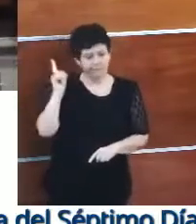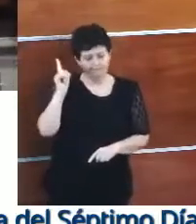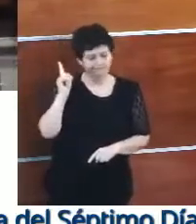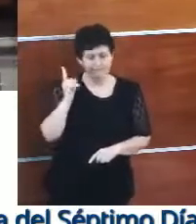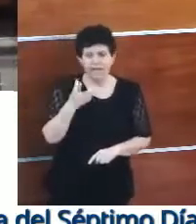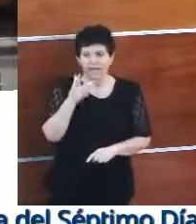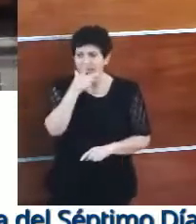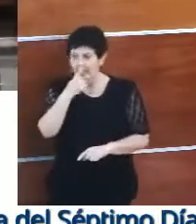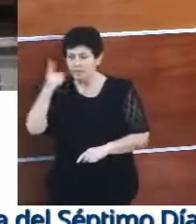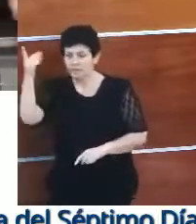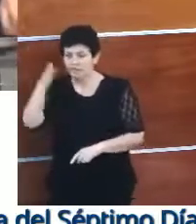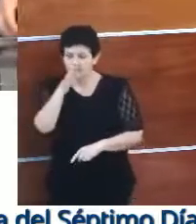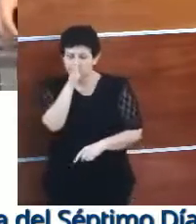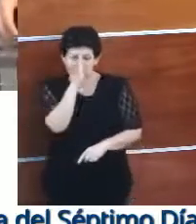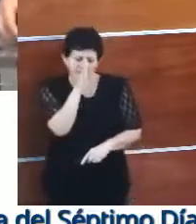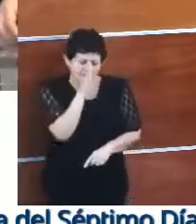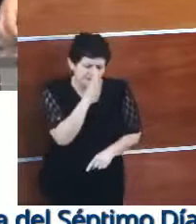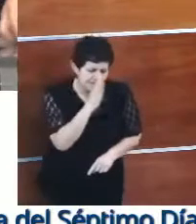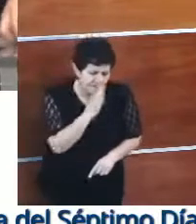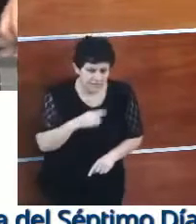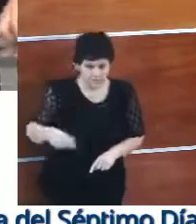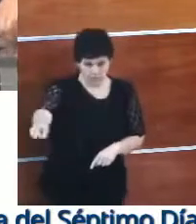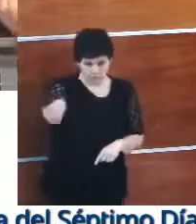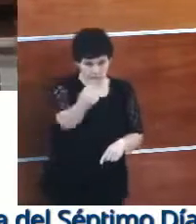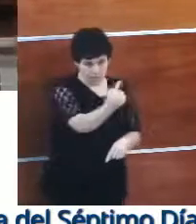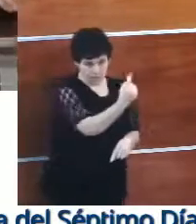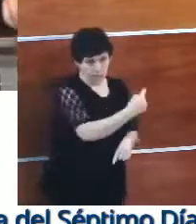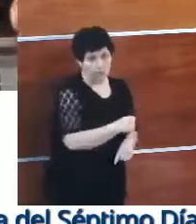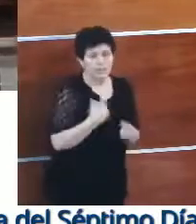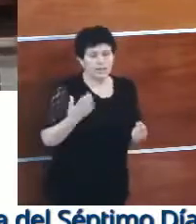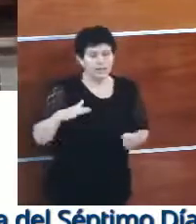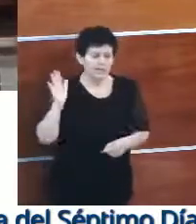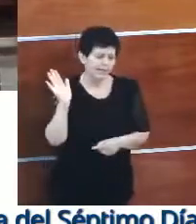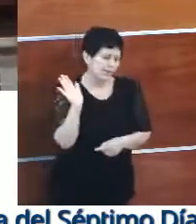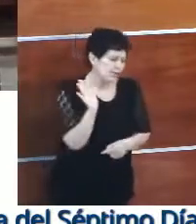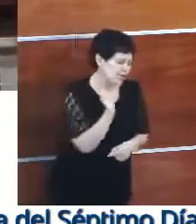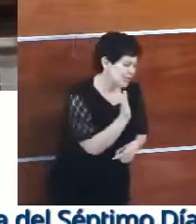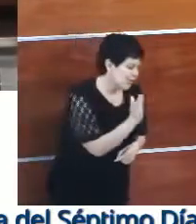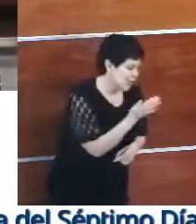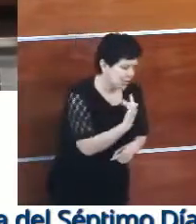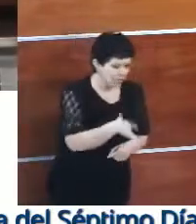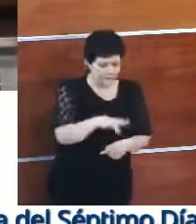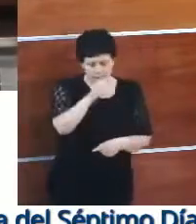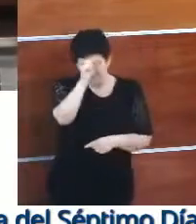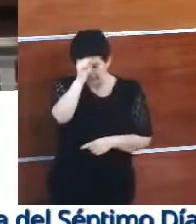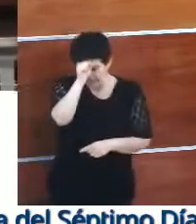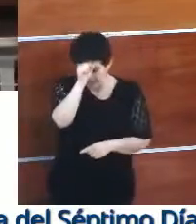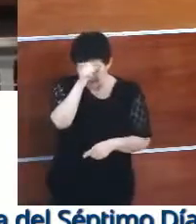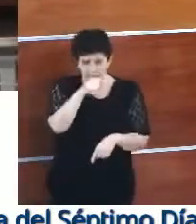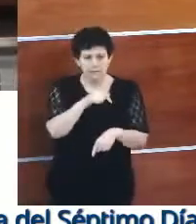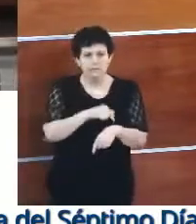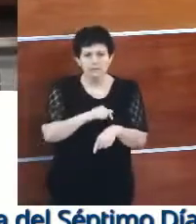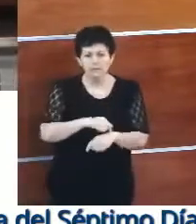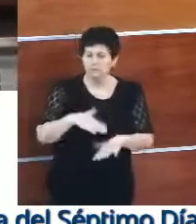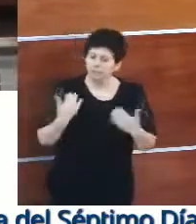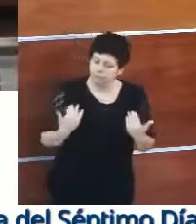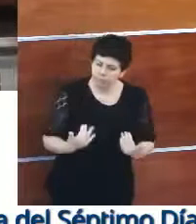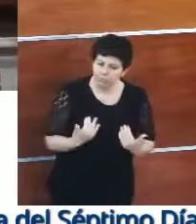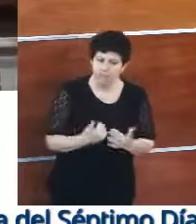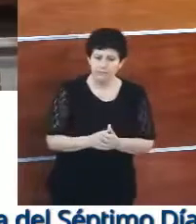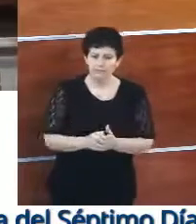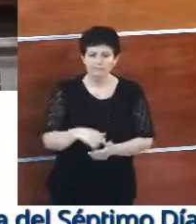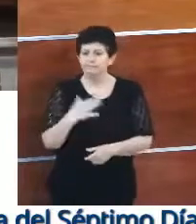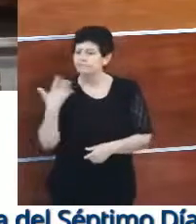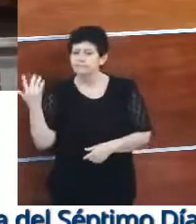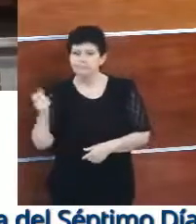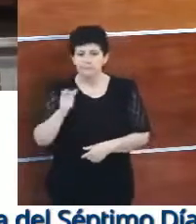con nosotros, no queriendo que ninguno perezca, sino que todos procedan al arrepentimiento. ¿Cuántos hay de